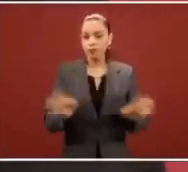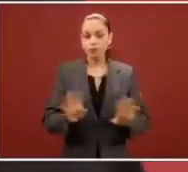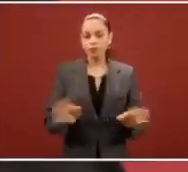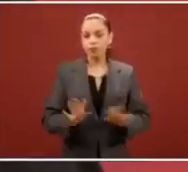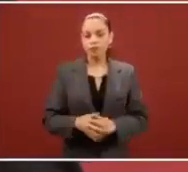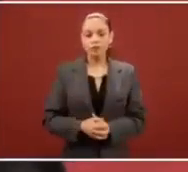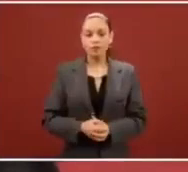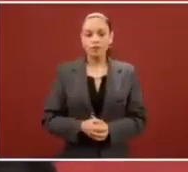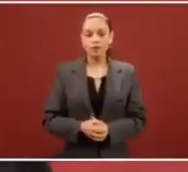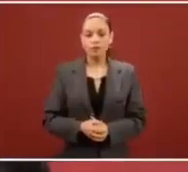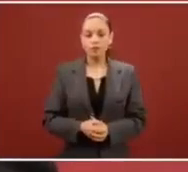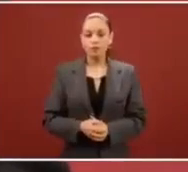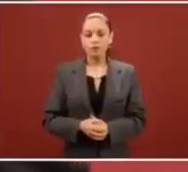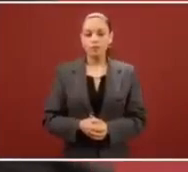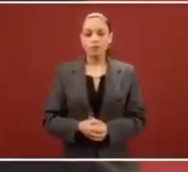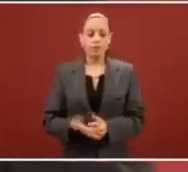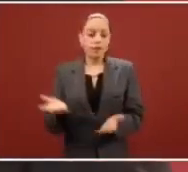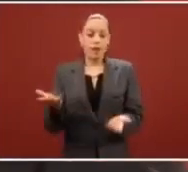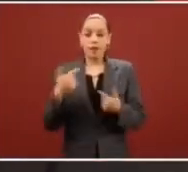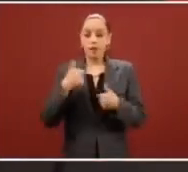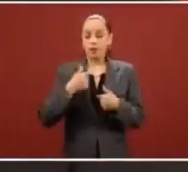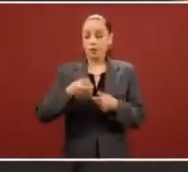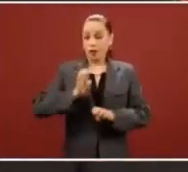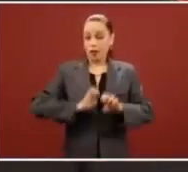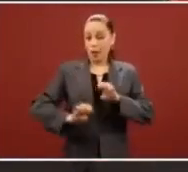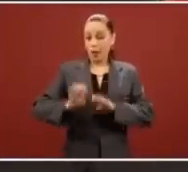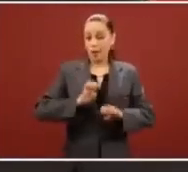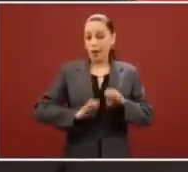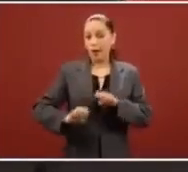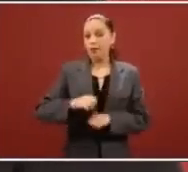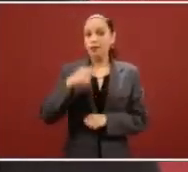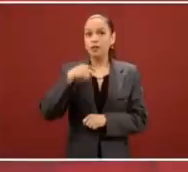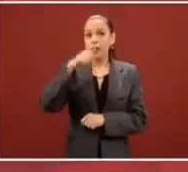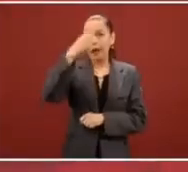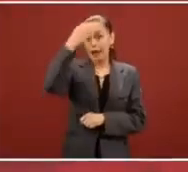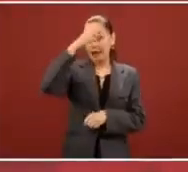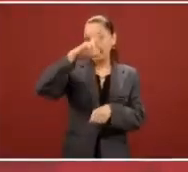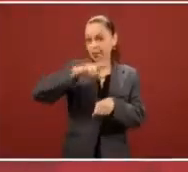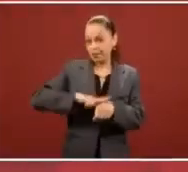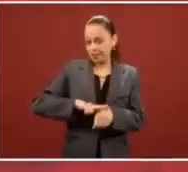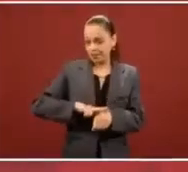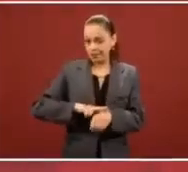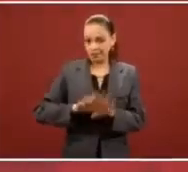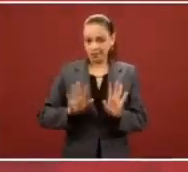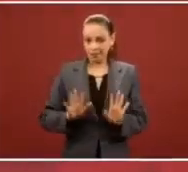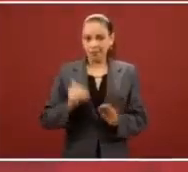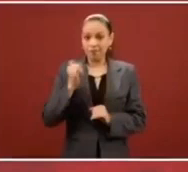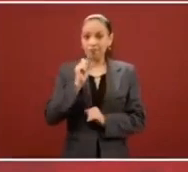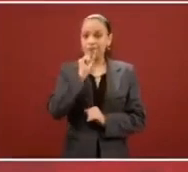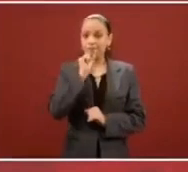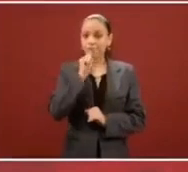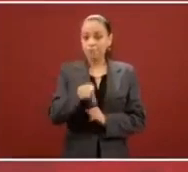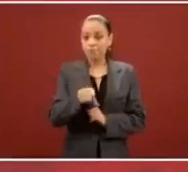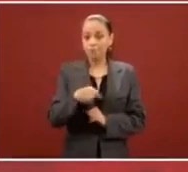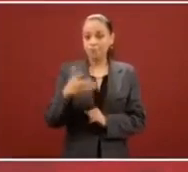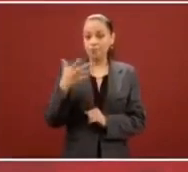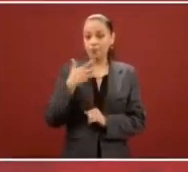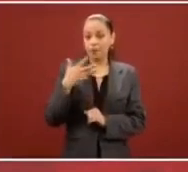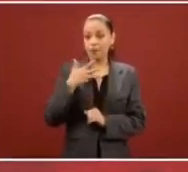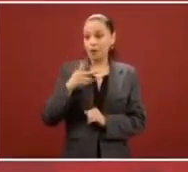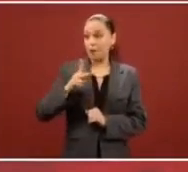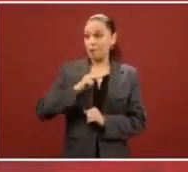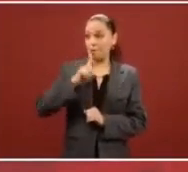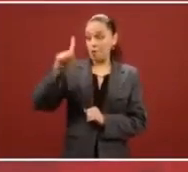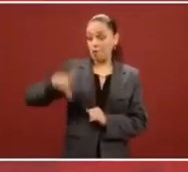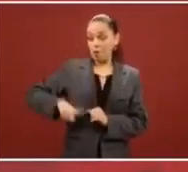Nada de que soy una empresa extranjera y va a haber presión de mi